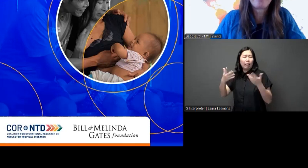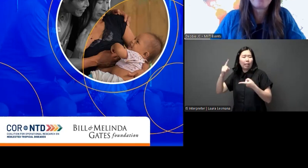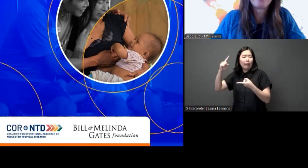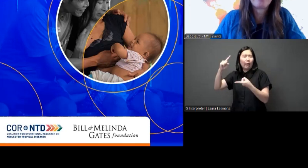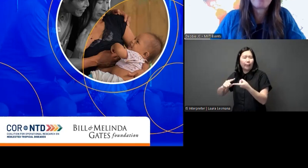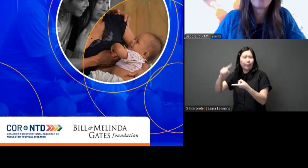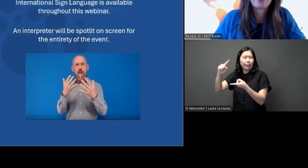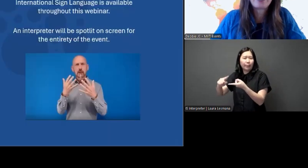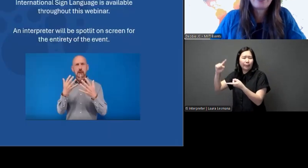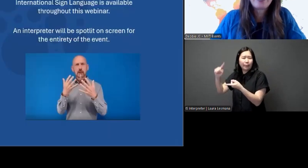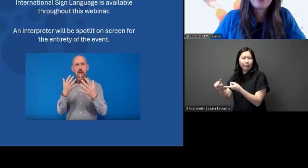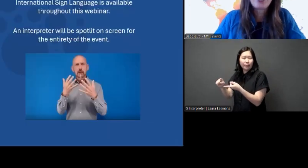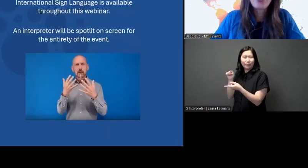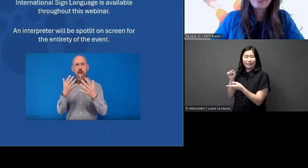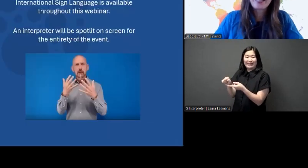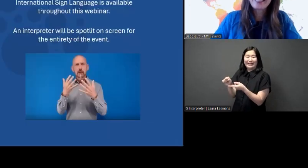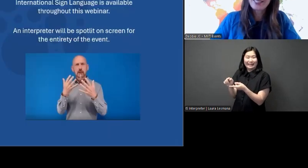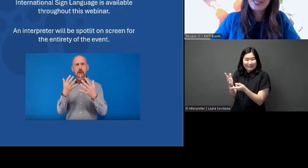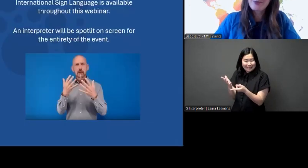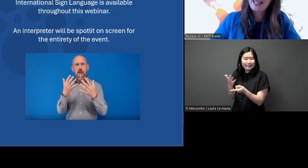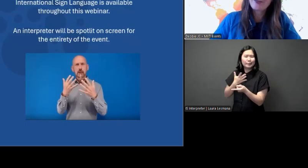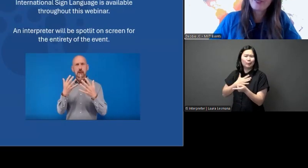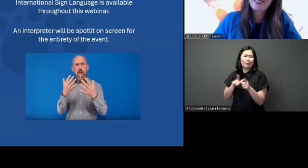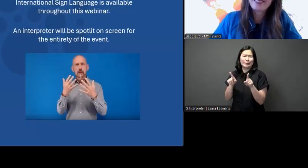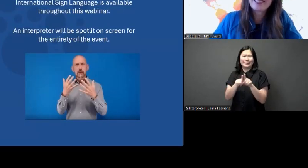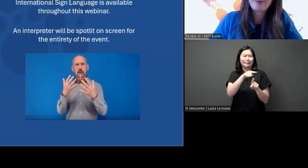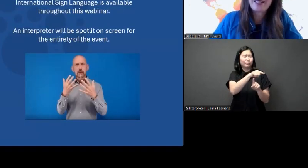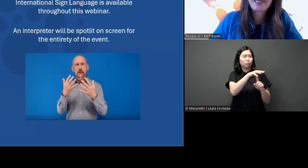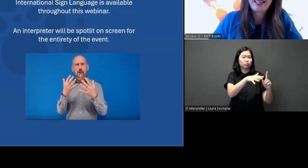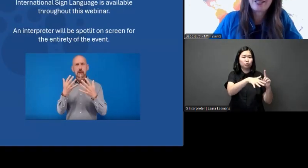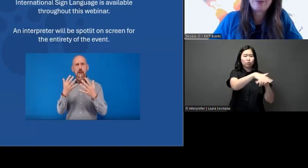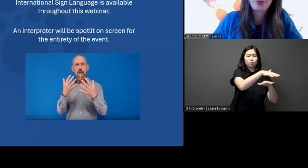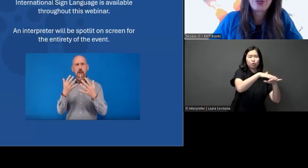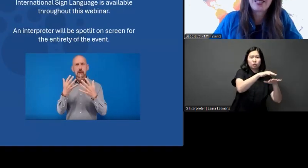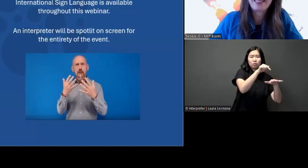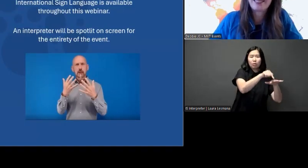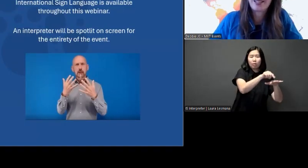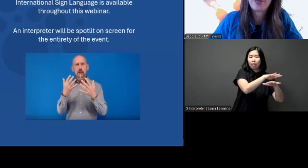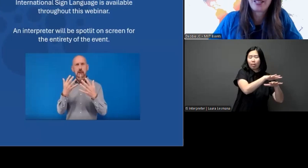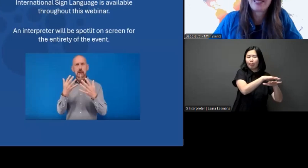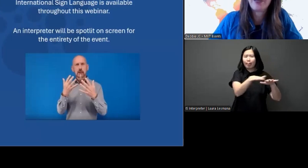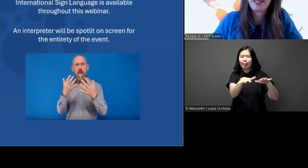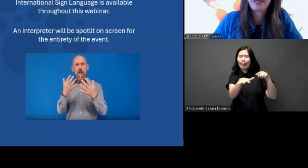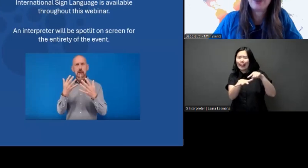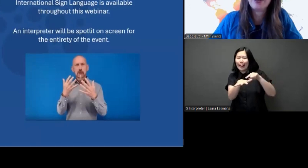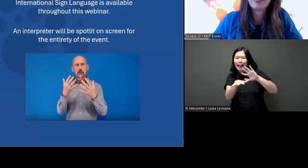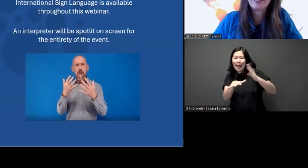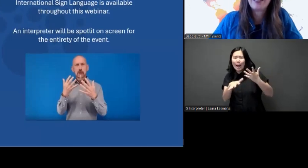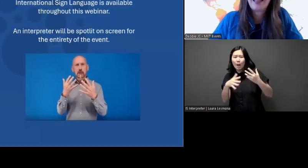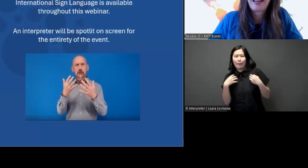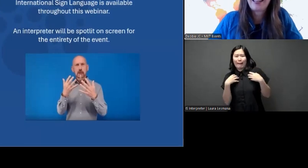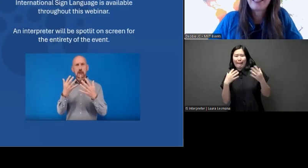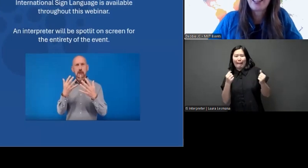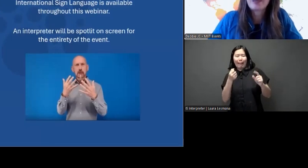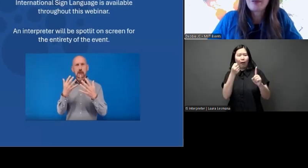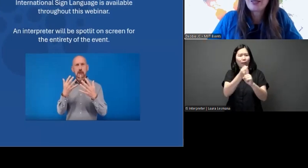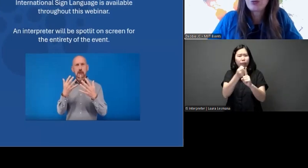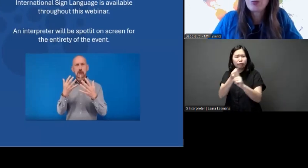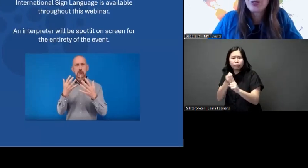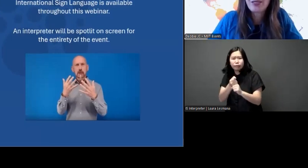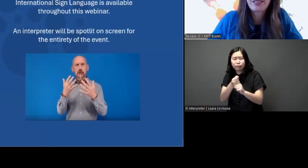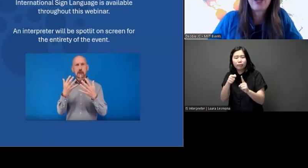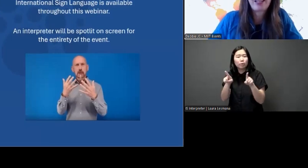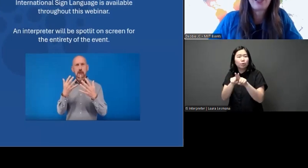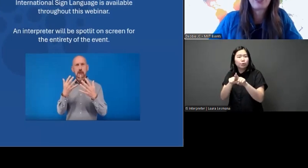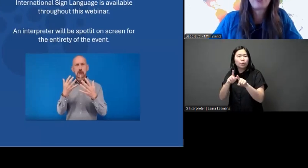determinantes sociales de la salud. Vamos a So hablar during un today's poquito session, we de have las French, reglas para la Spanish and sesión. Durante la Portuguese sesión vamos a interpretation tener available. interpretación al francés, Our español y speakers